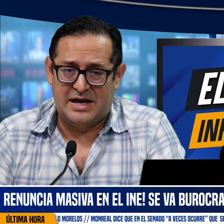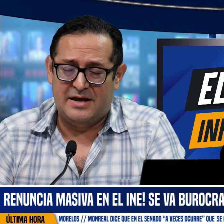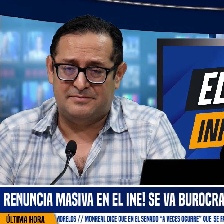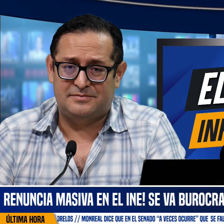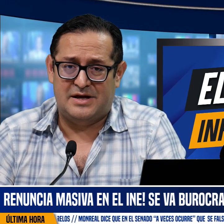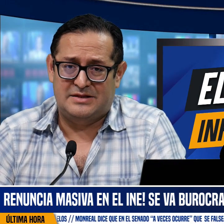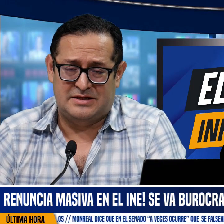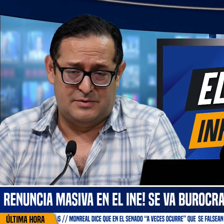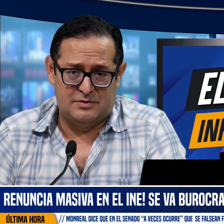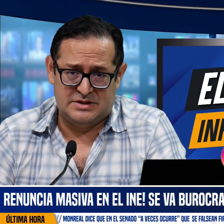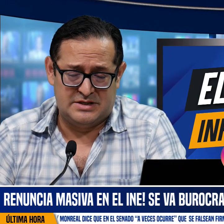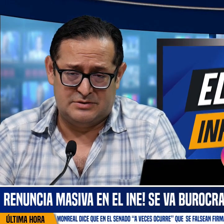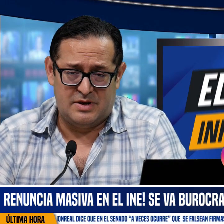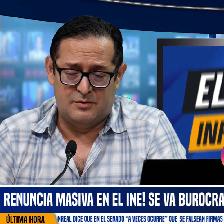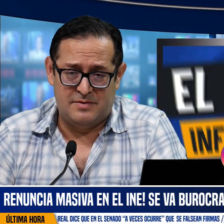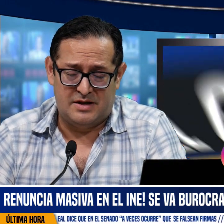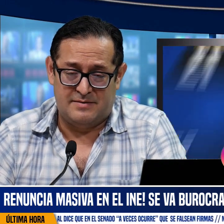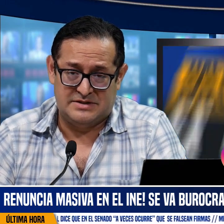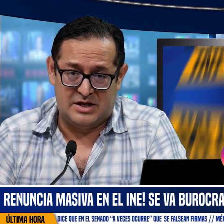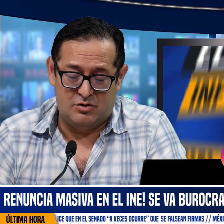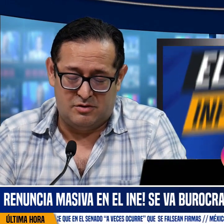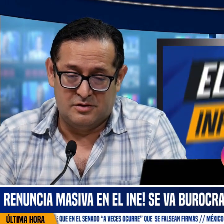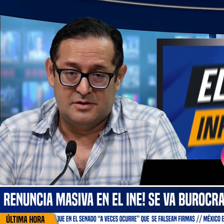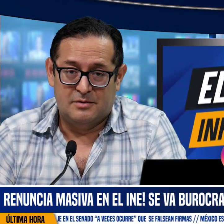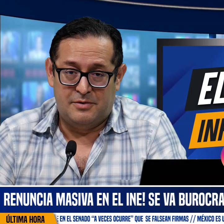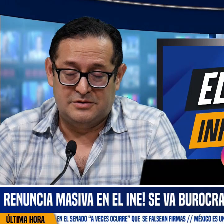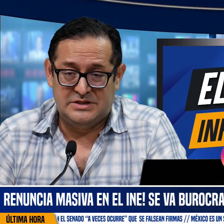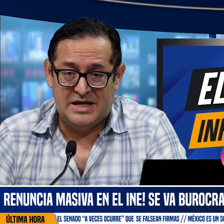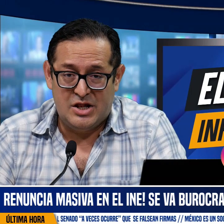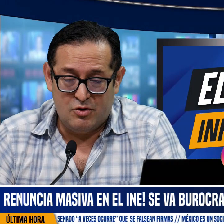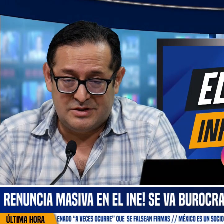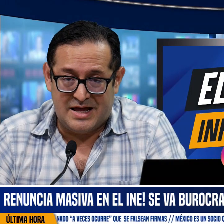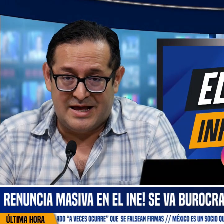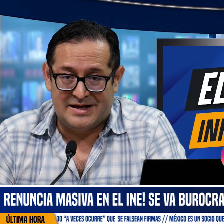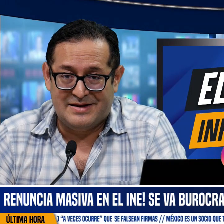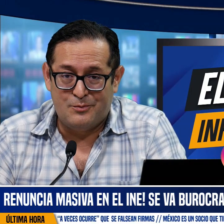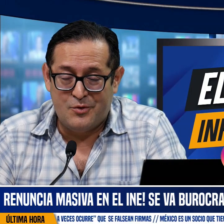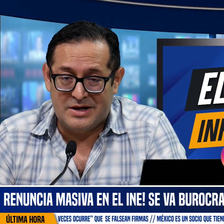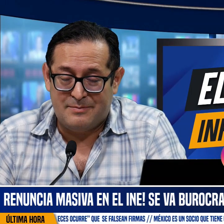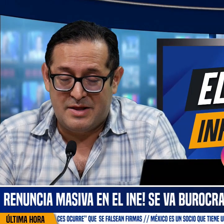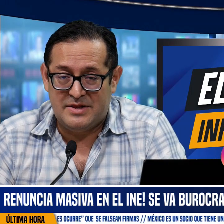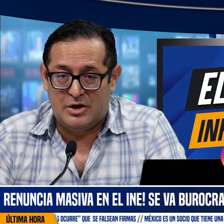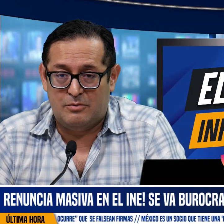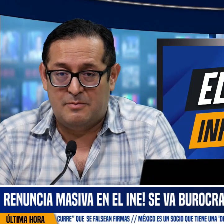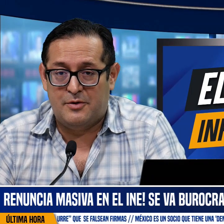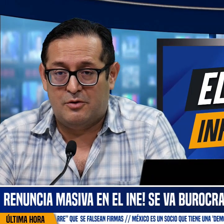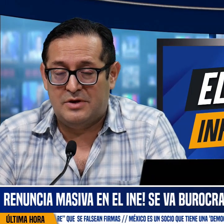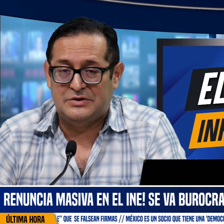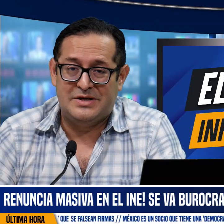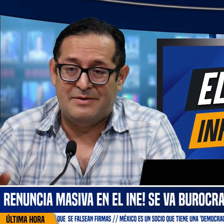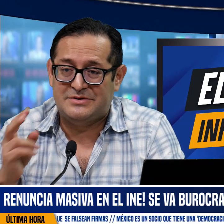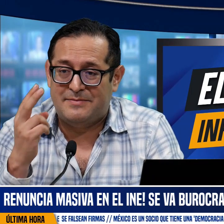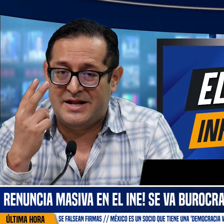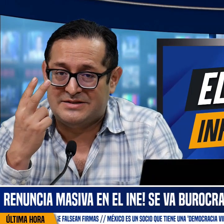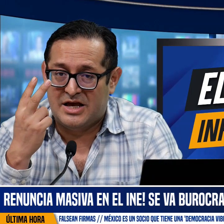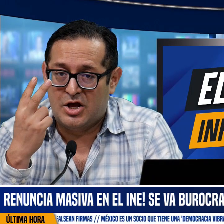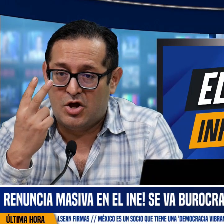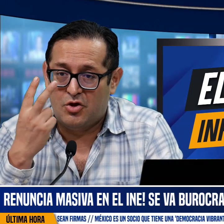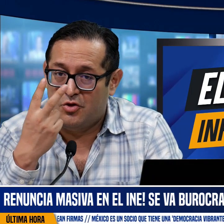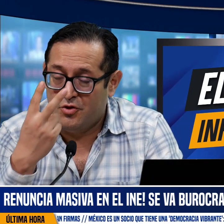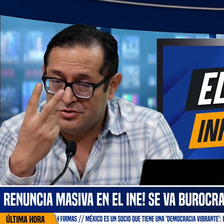no es que antes el Poder Judicial estuviera muy bien, la verdad es que no. Pero sí se nota muy rápidamente cómo empeoró. Y eso que llevamos